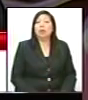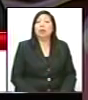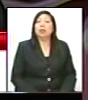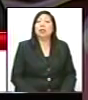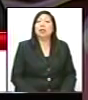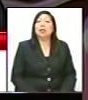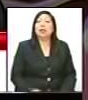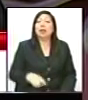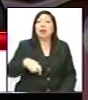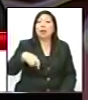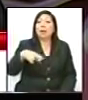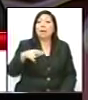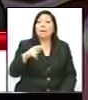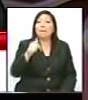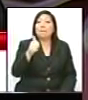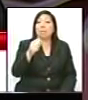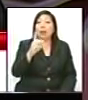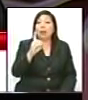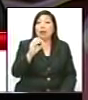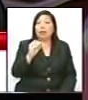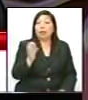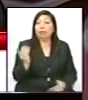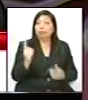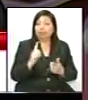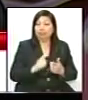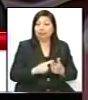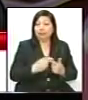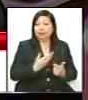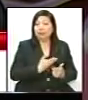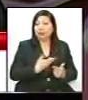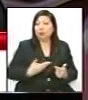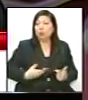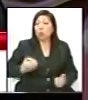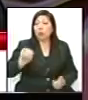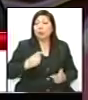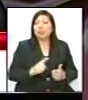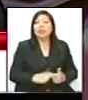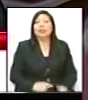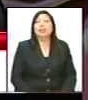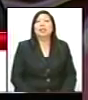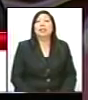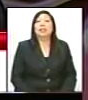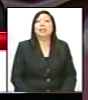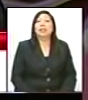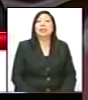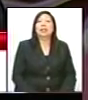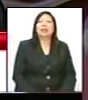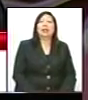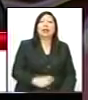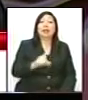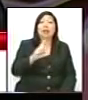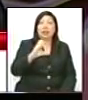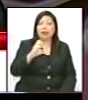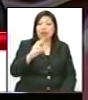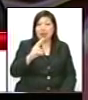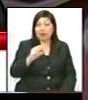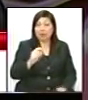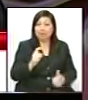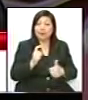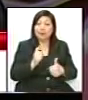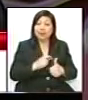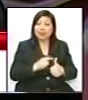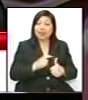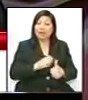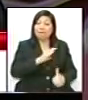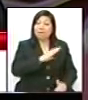Roberto Prado Saldarriaga, el presidente electo del Poder Judicial, el doctor José Luis Lecaros Cornejo,